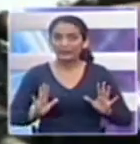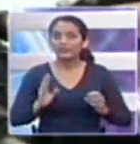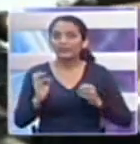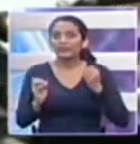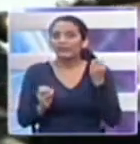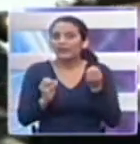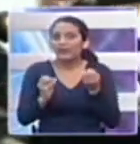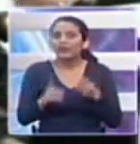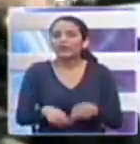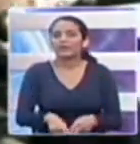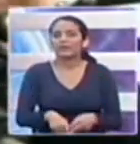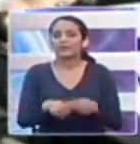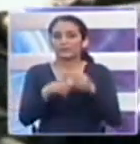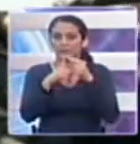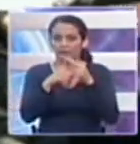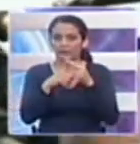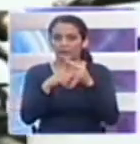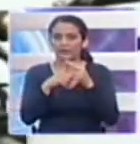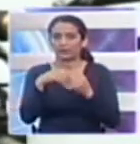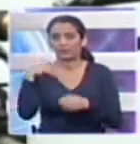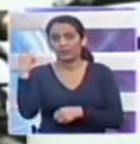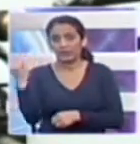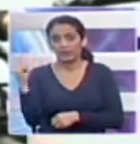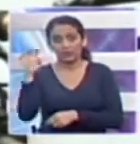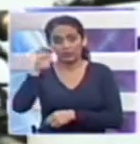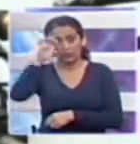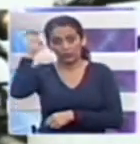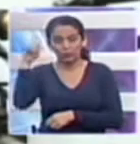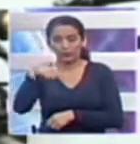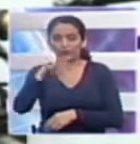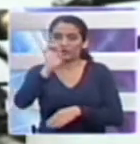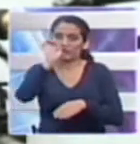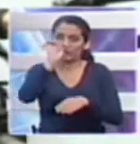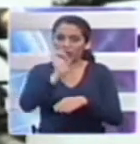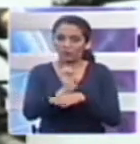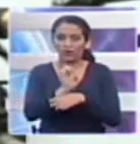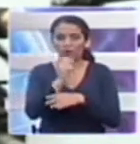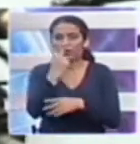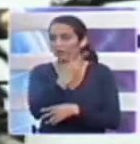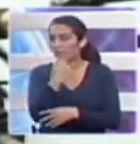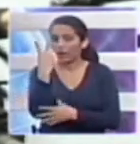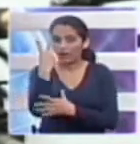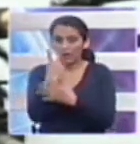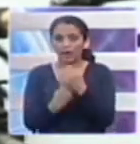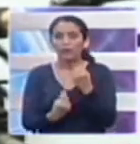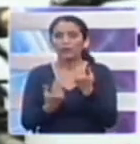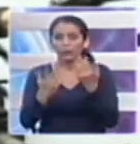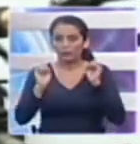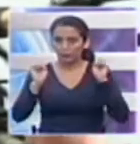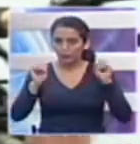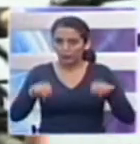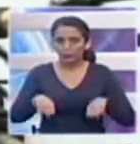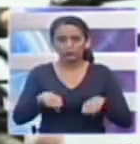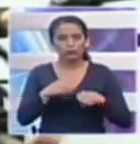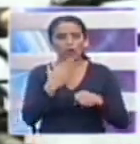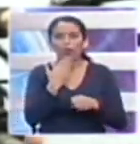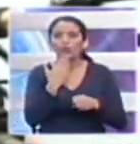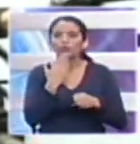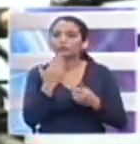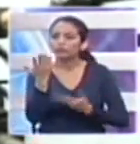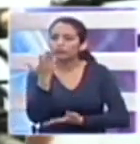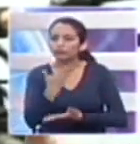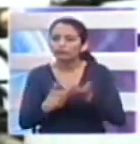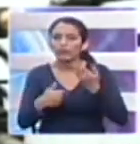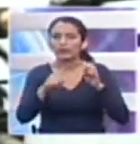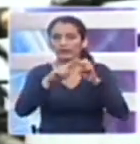ambos parlamentos, ambos trámites parlamentarios. Con la única diferencia que en el Ecuador tiene que, antes que activarse el